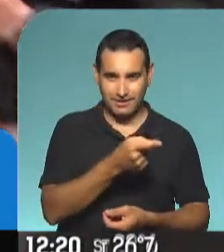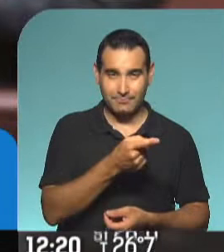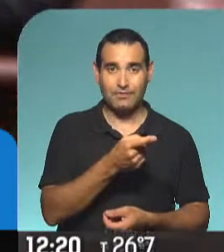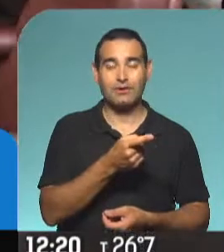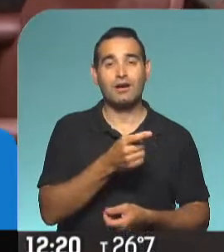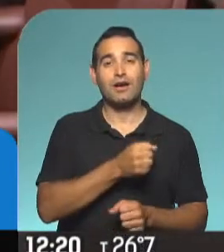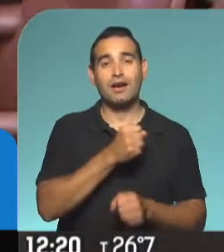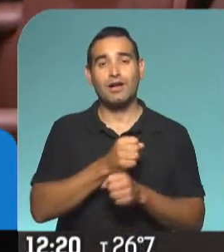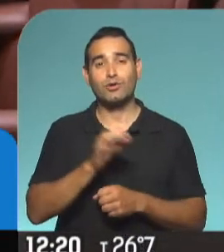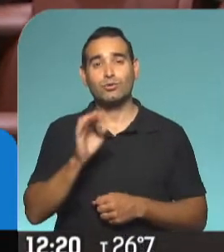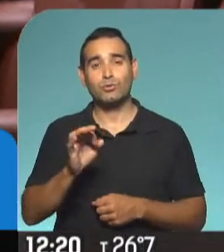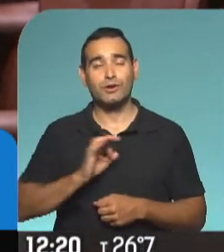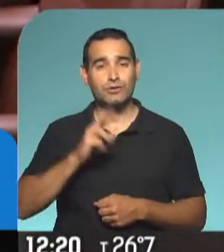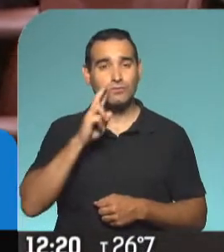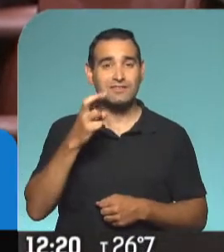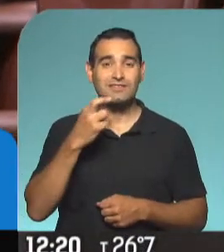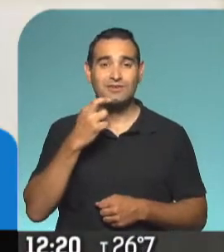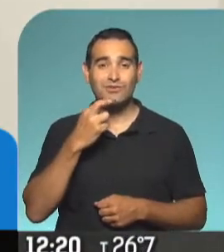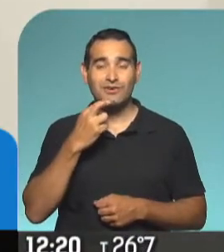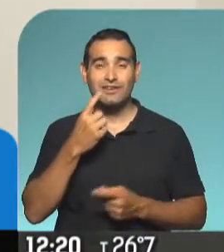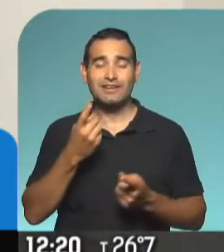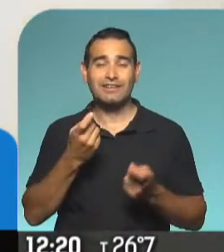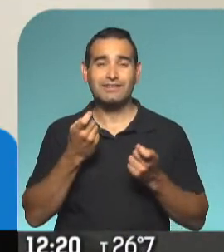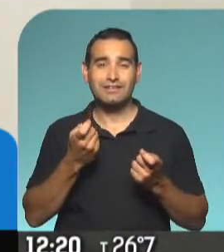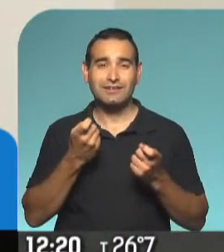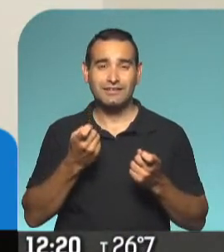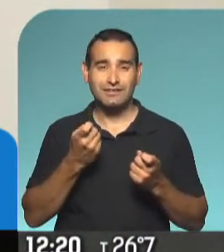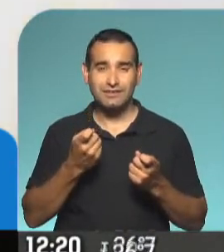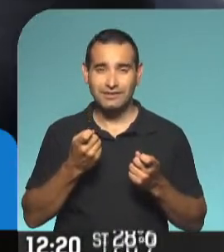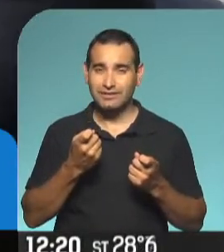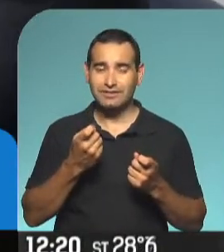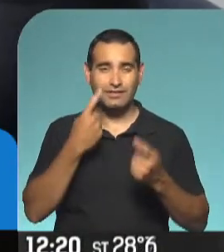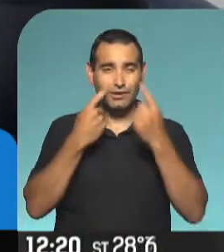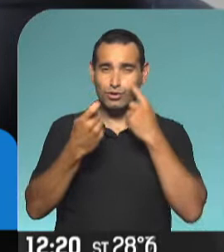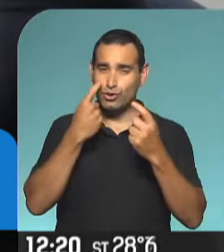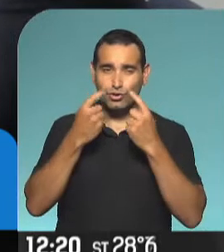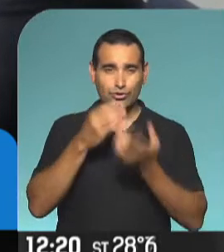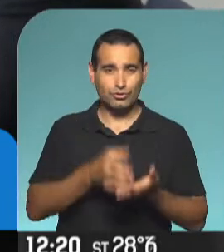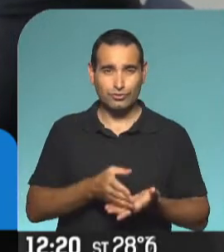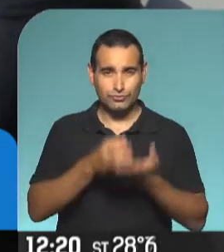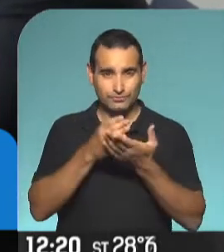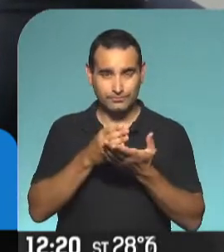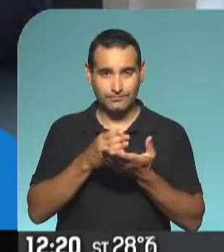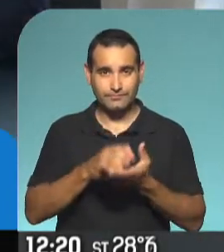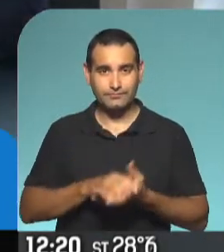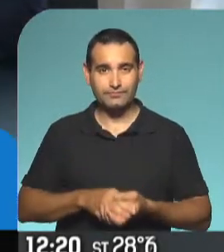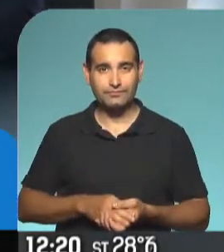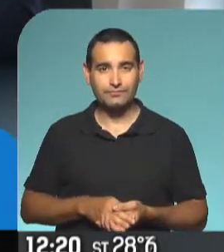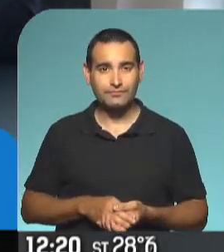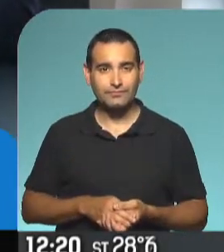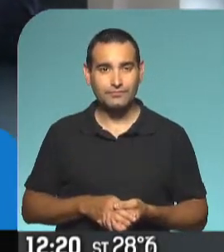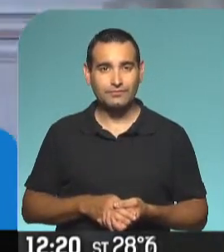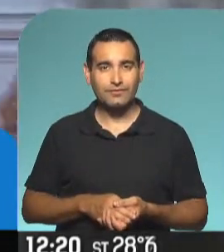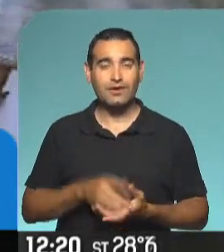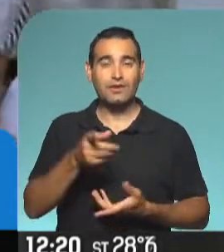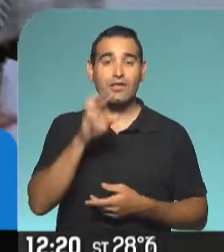octubre del 2019, cuando fue necesario volver a los estrictísimos controles cambiarios, se abasteció una